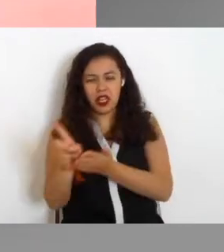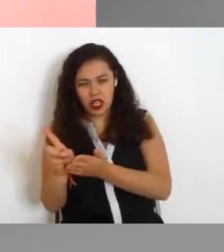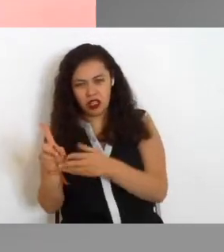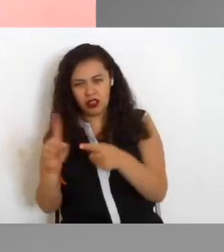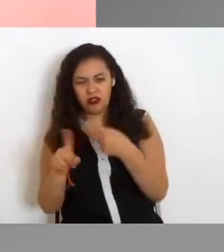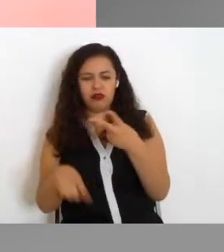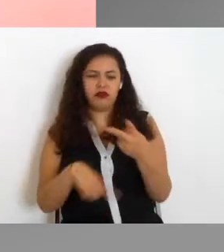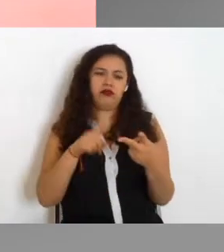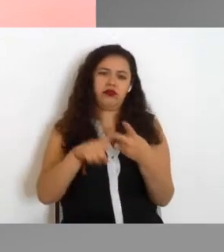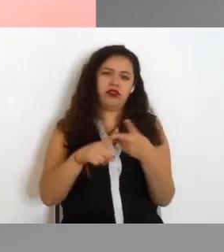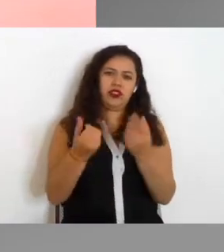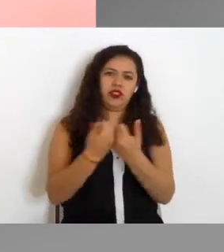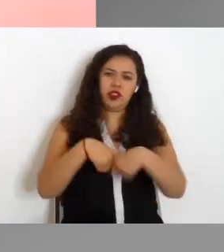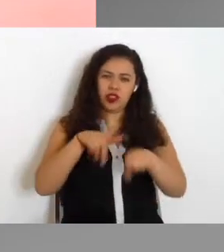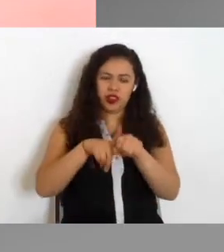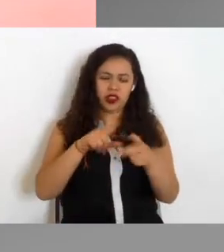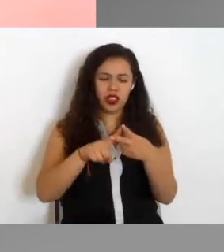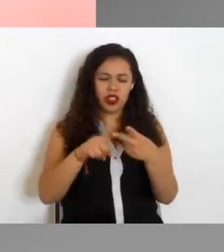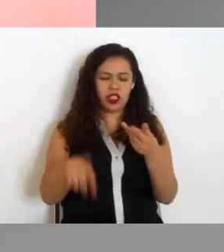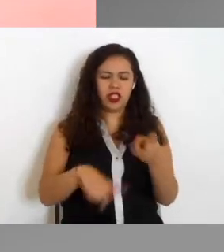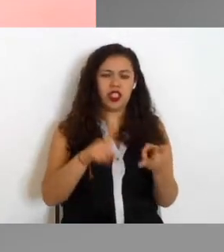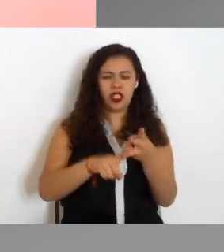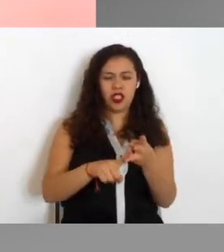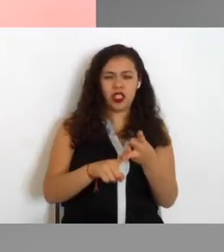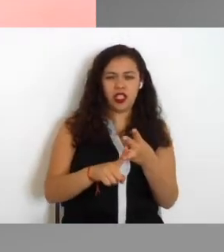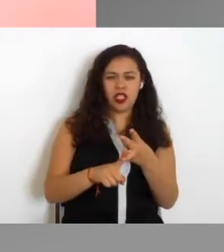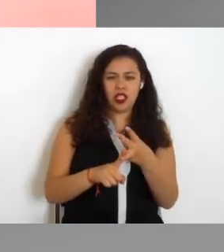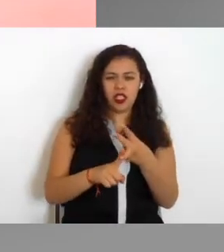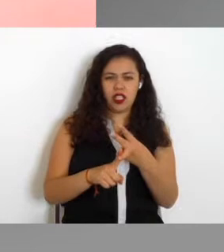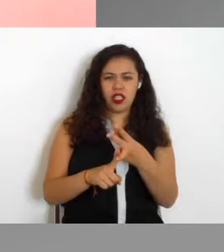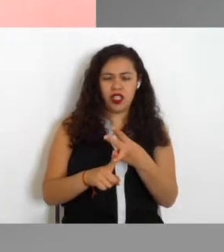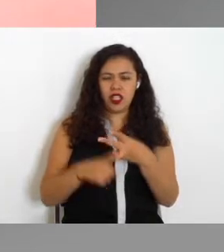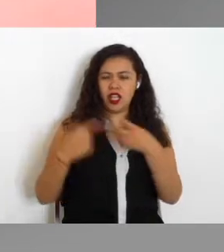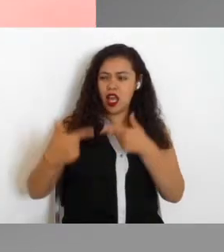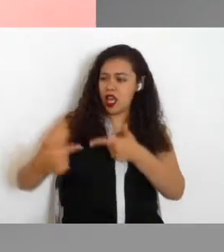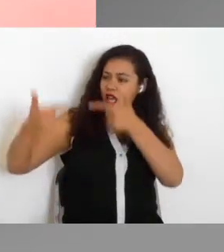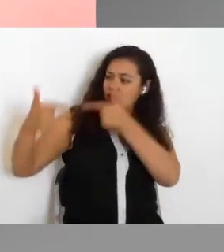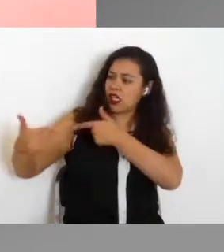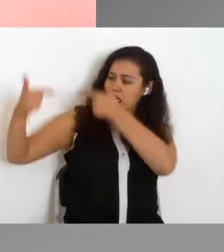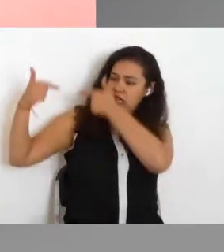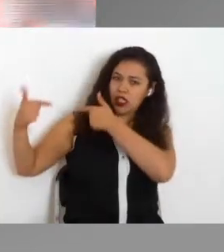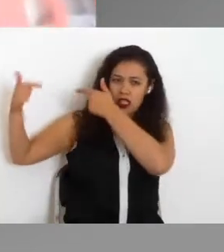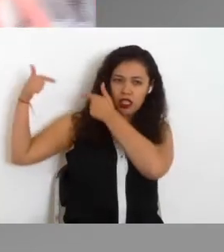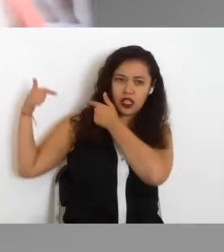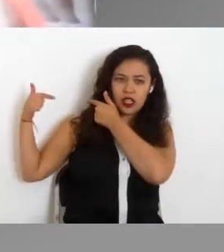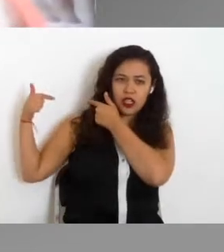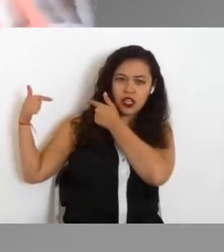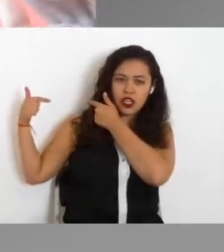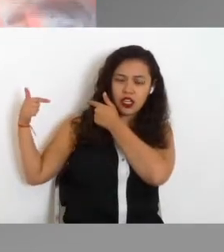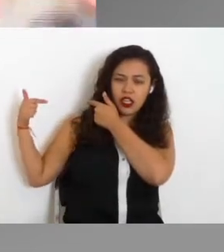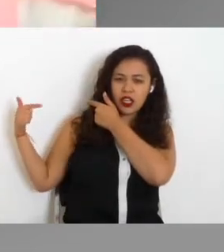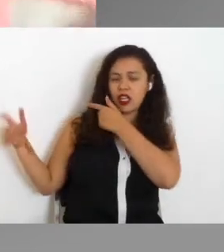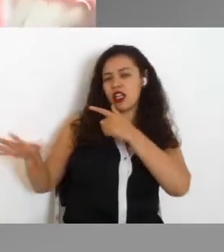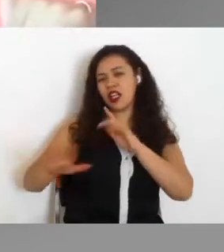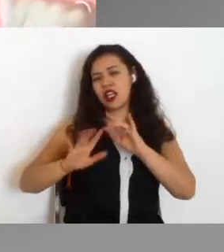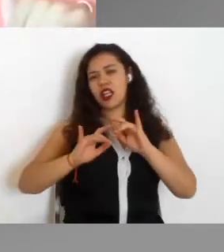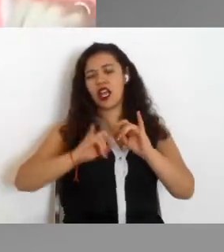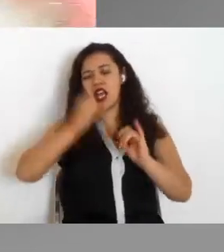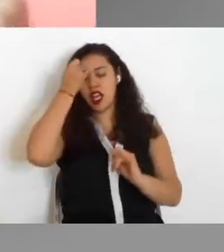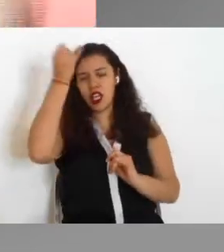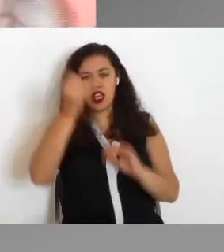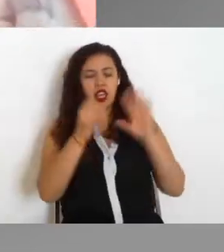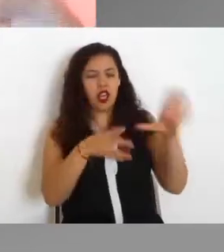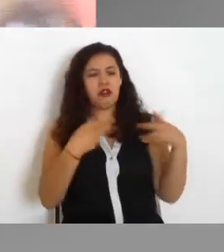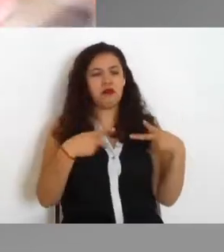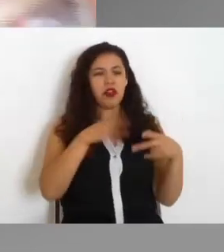una perspectiva social y lo que las generaciones previas a nosotros nos han puesto bajo estos dos estereotipos, ¿no? O los que no pueden hacer